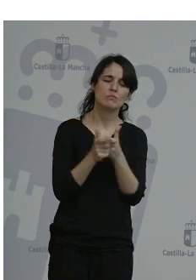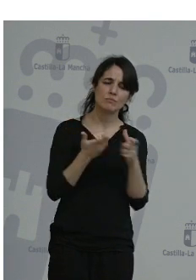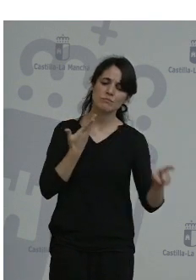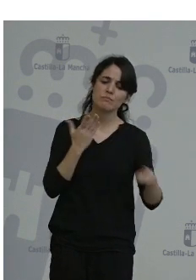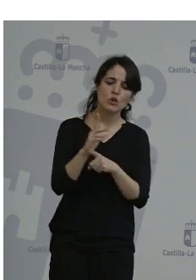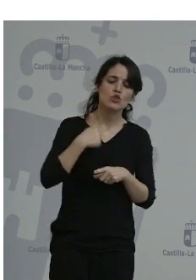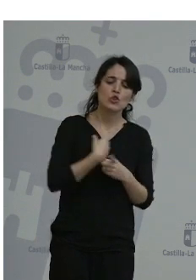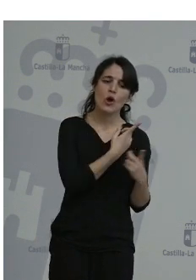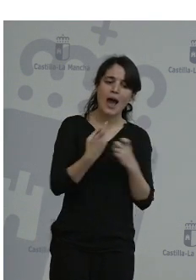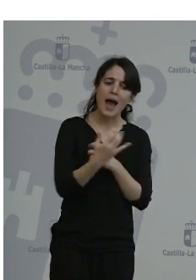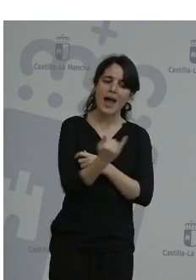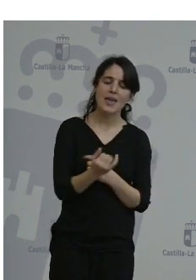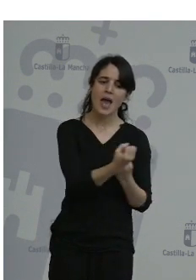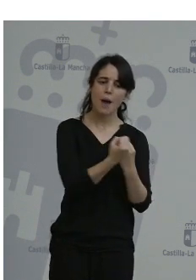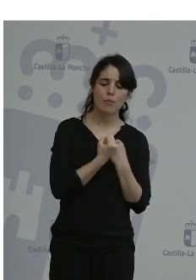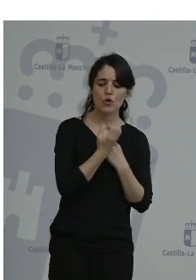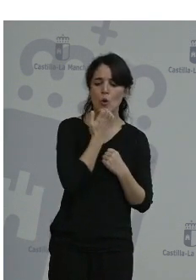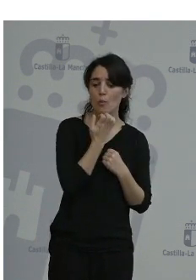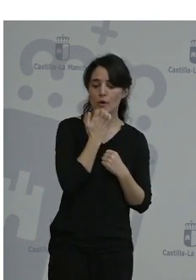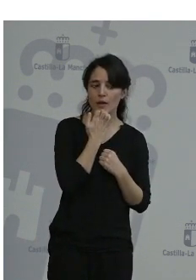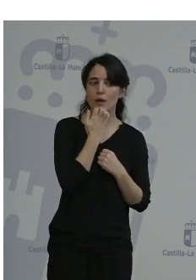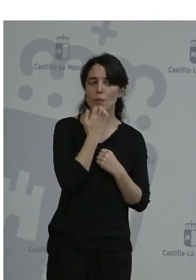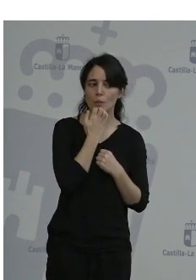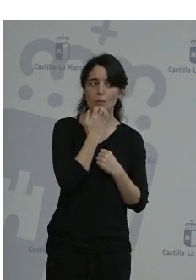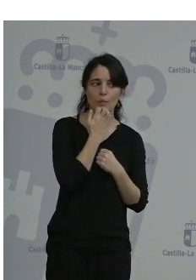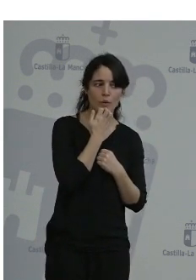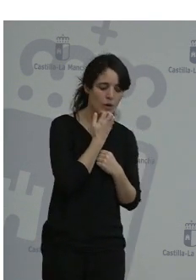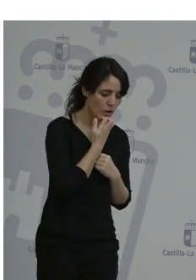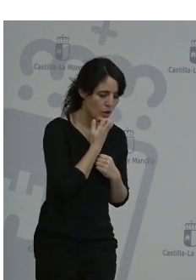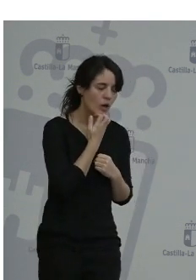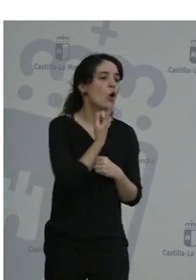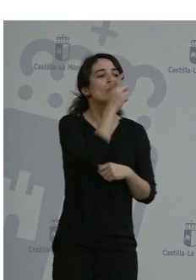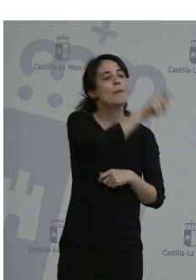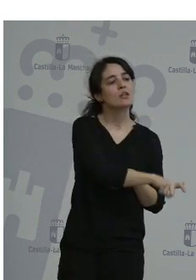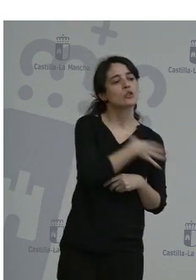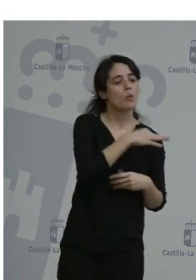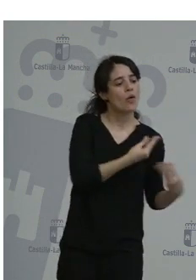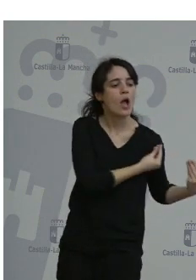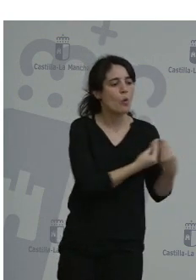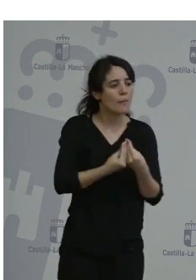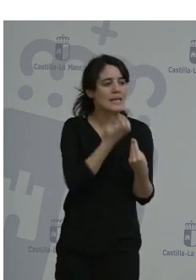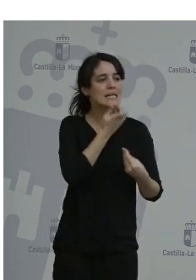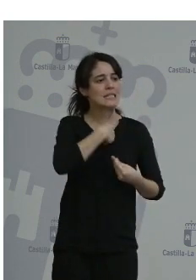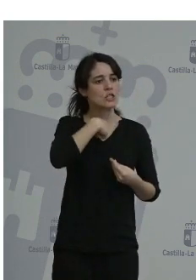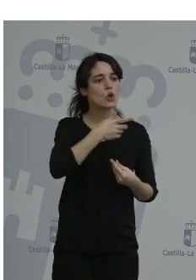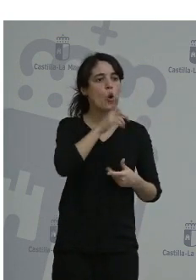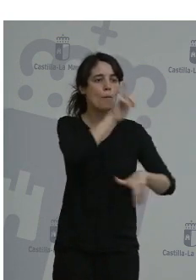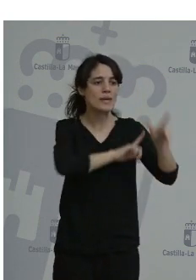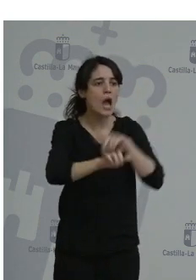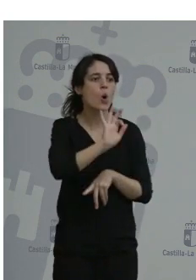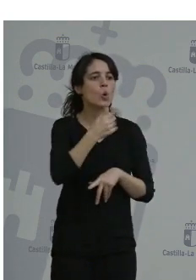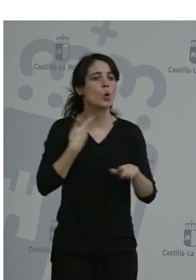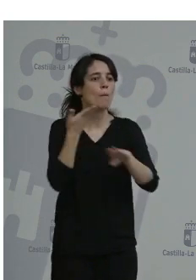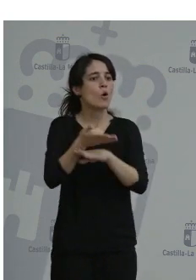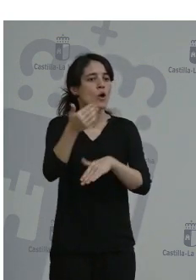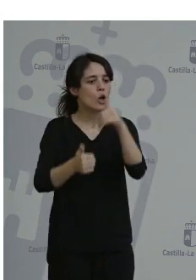Cuando hablo de apoyos, me refiero, por ejemplo, a poder contar con alguien que me acompañe cuando viajo a competir o tener información